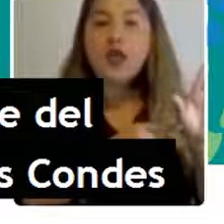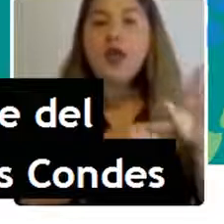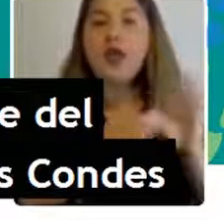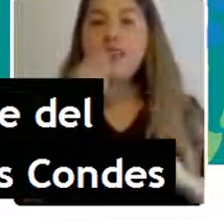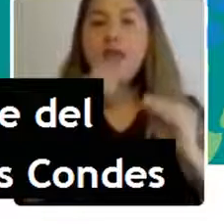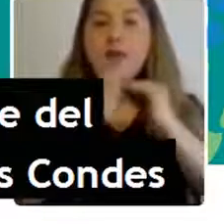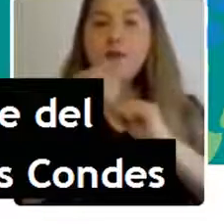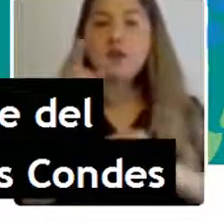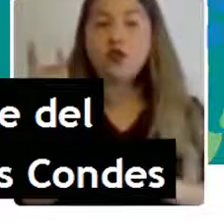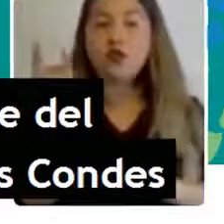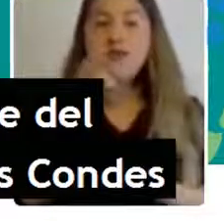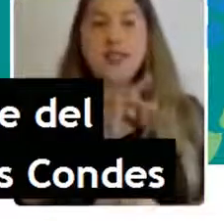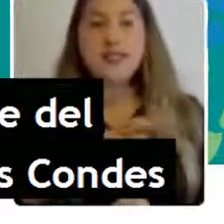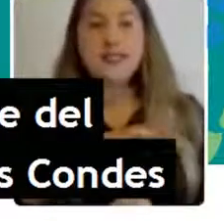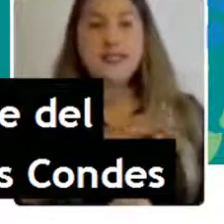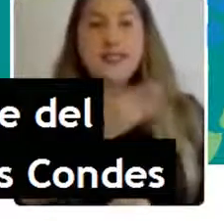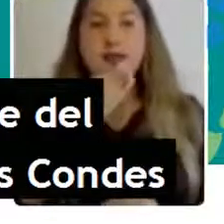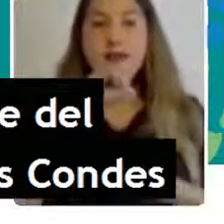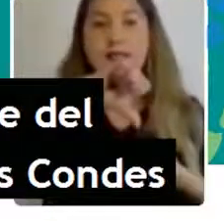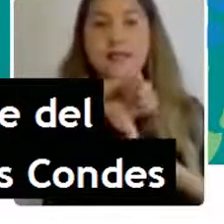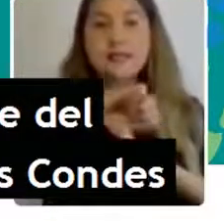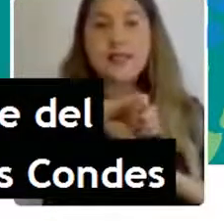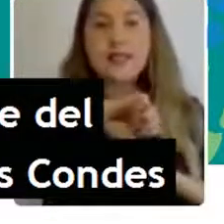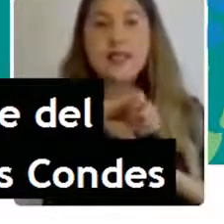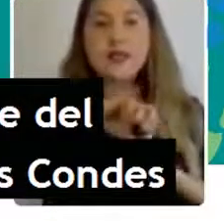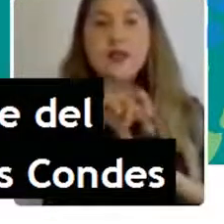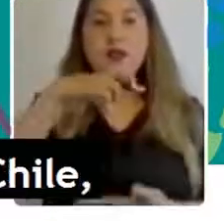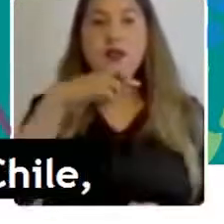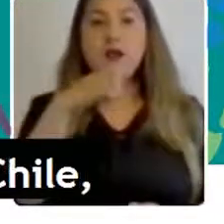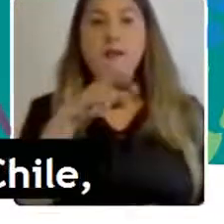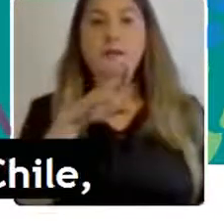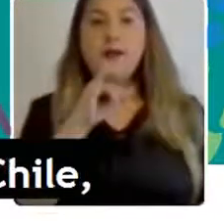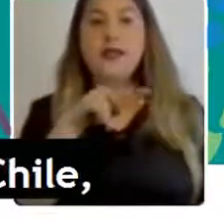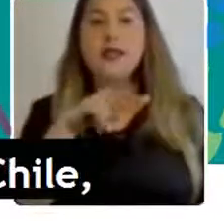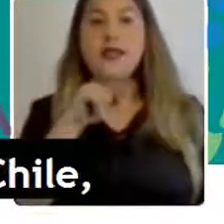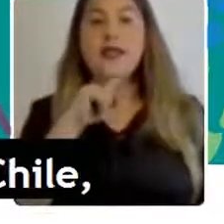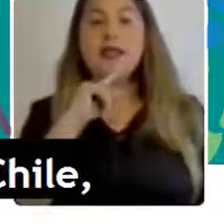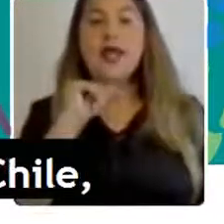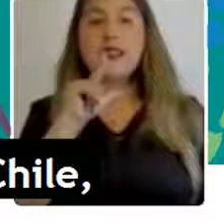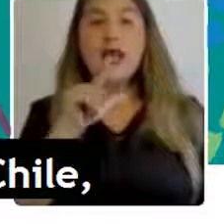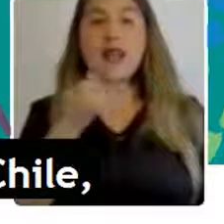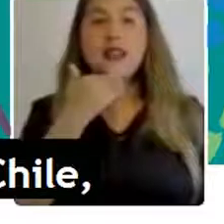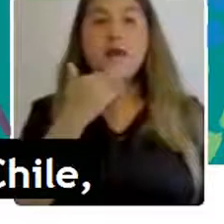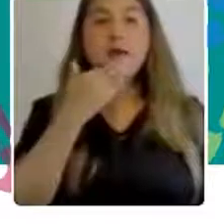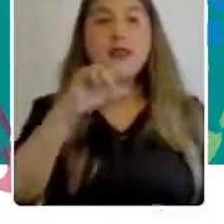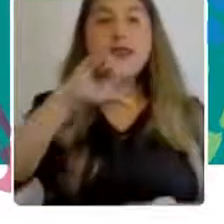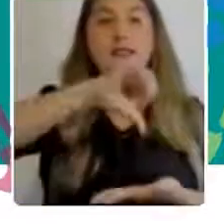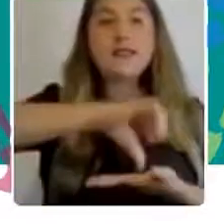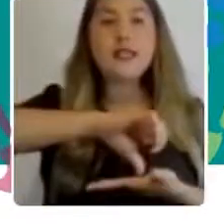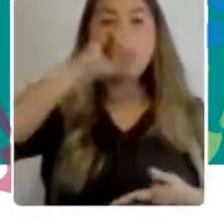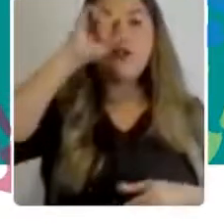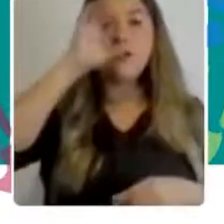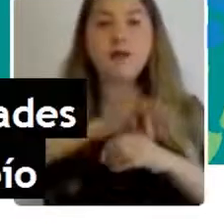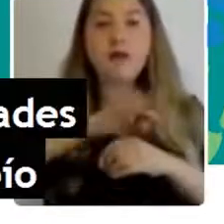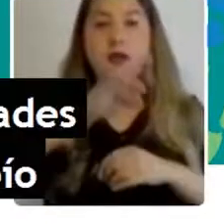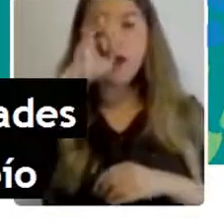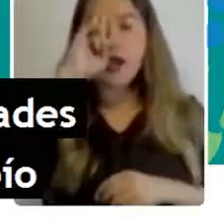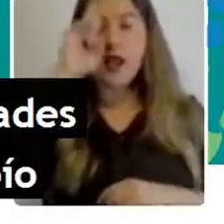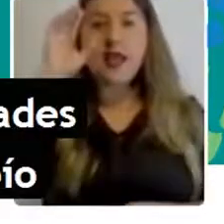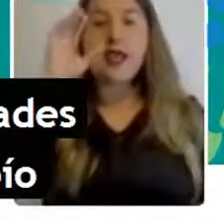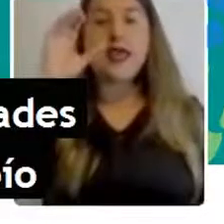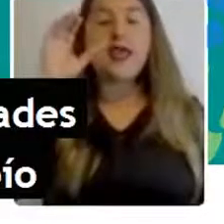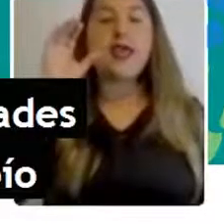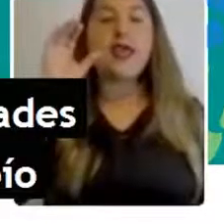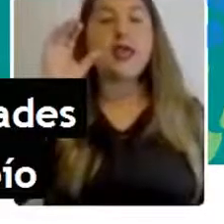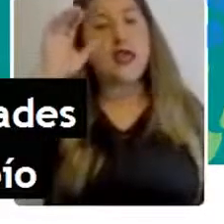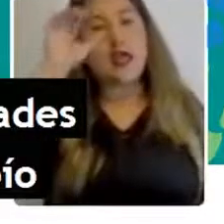Oriente, del Centro de Enfermedades Raras del Clínica Las Condes, del Hospital Clínico de la Universidad de Chile, el Centro de